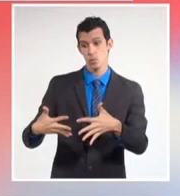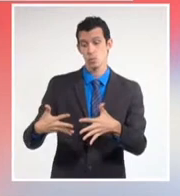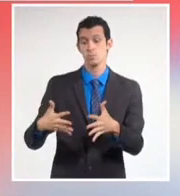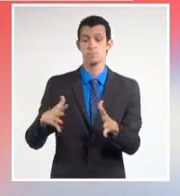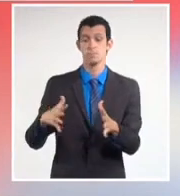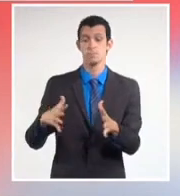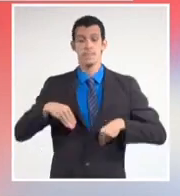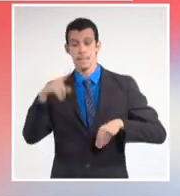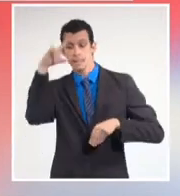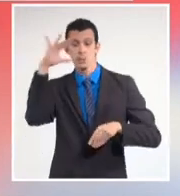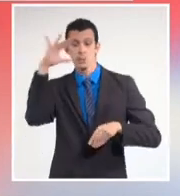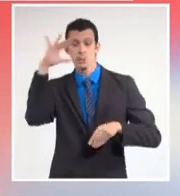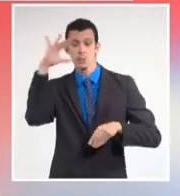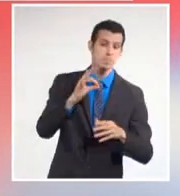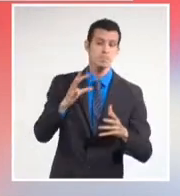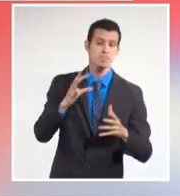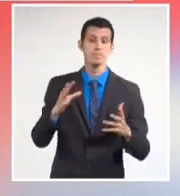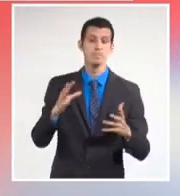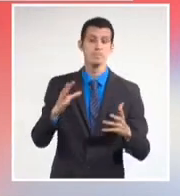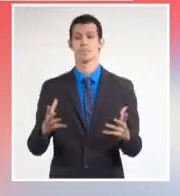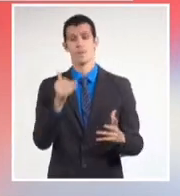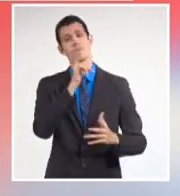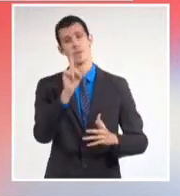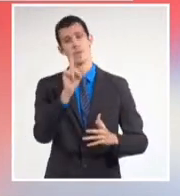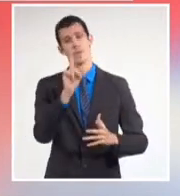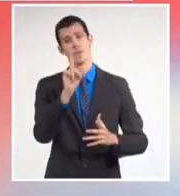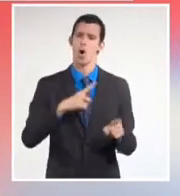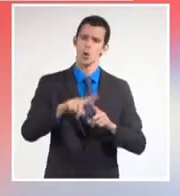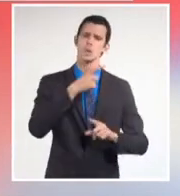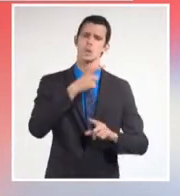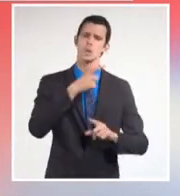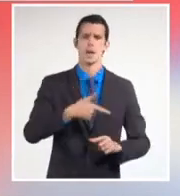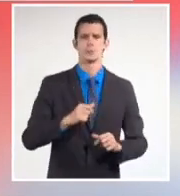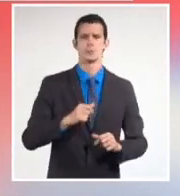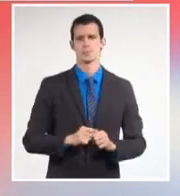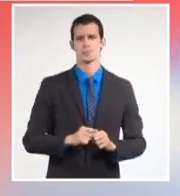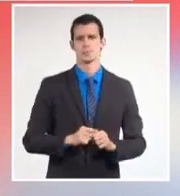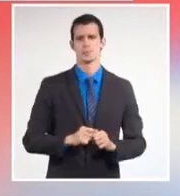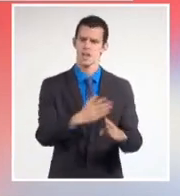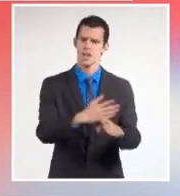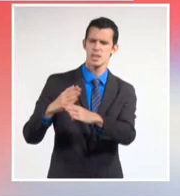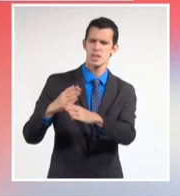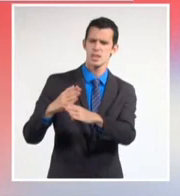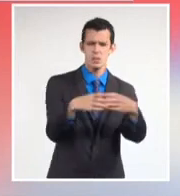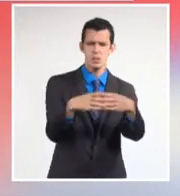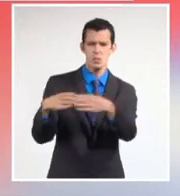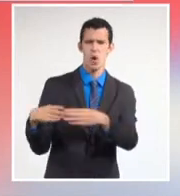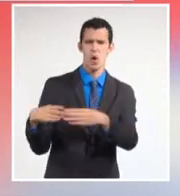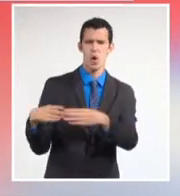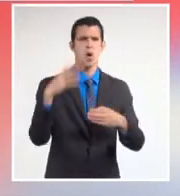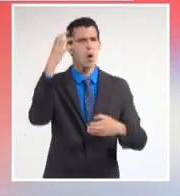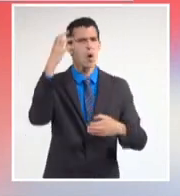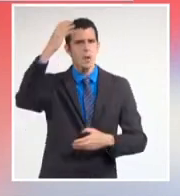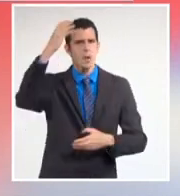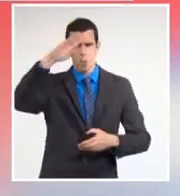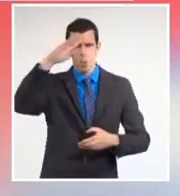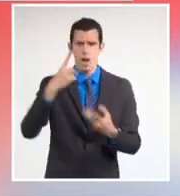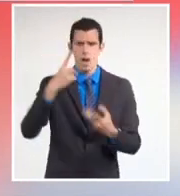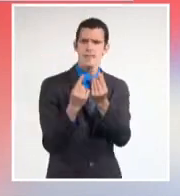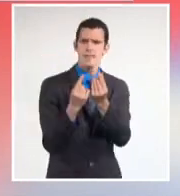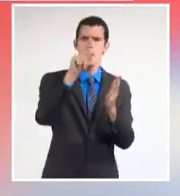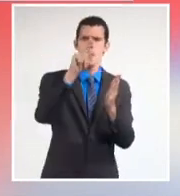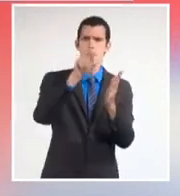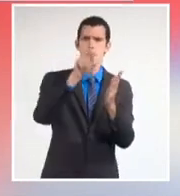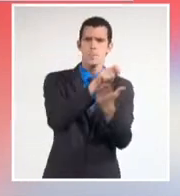y unidades presupuestadas y de todo el sector estatal con el sector no estatal. Esto no es el diseño, lo hemos explicado varias veces, no es